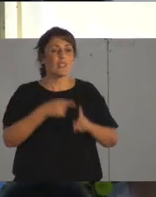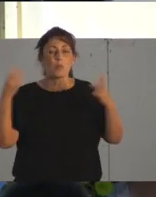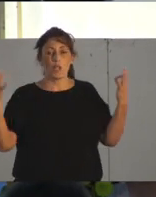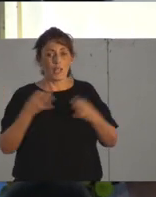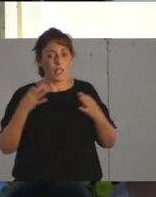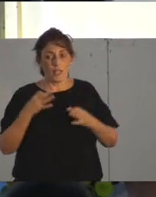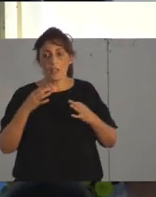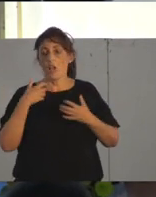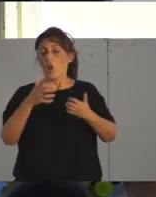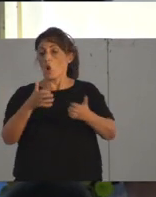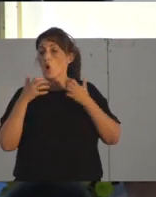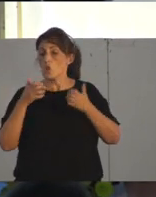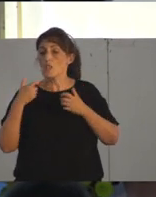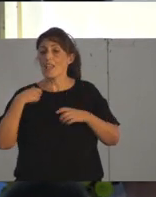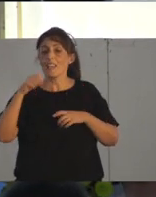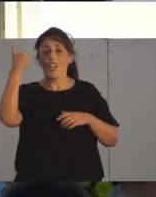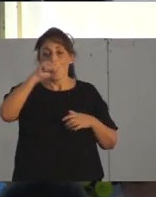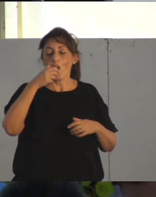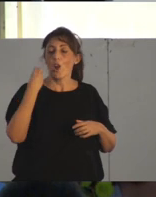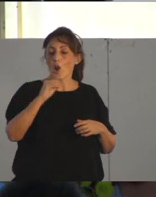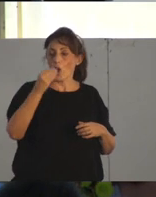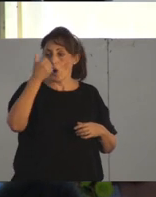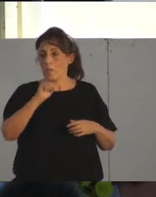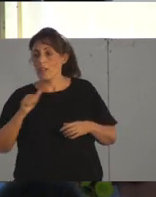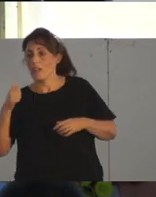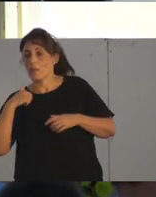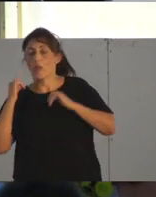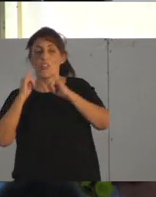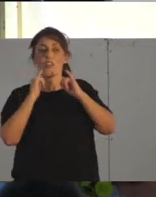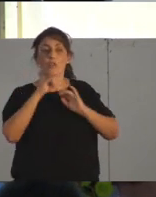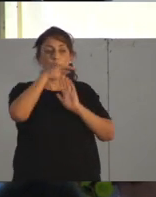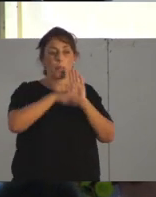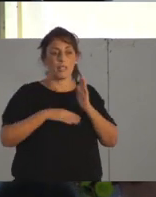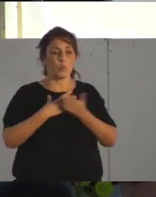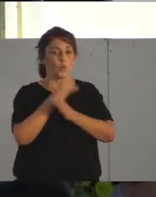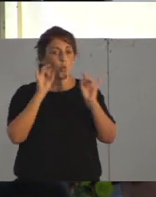siempre fue el conseguir que todos nuestros chicos en un comedor pudieran disfrutar del mismo menú.